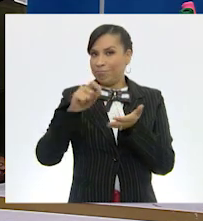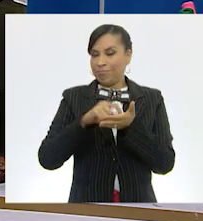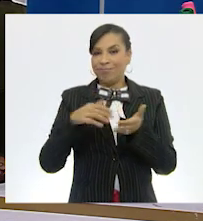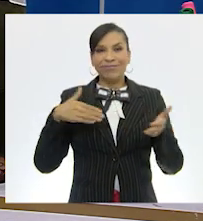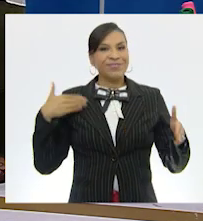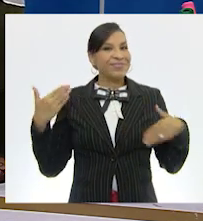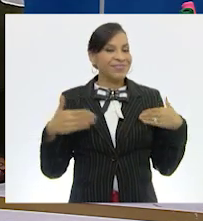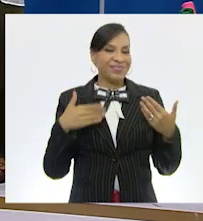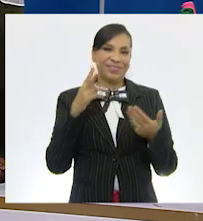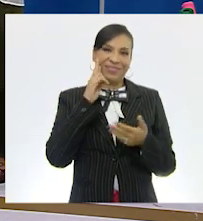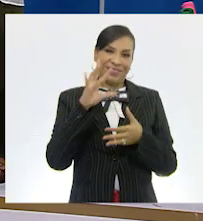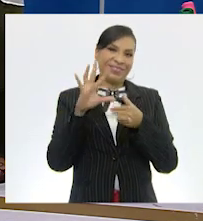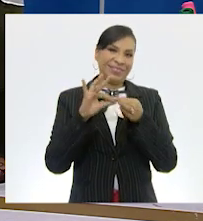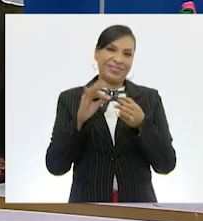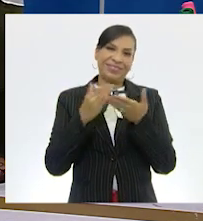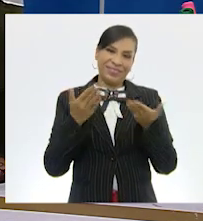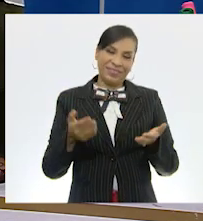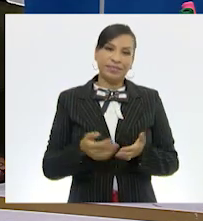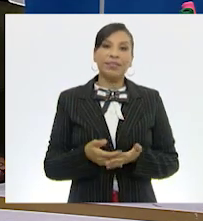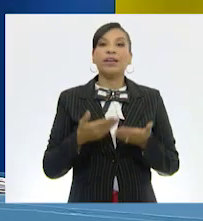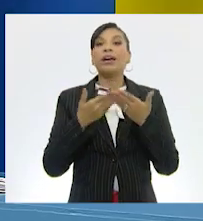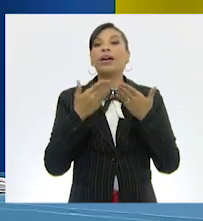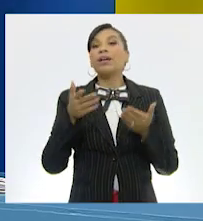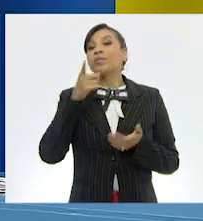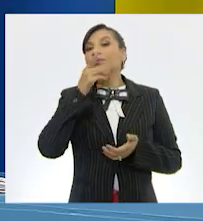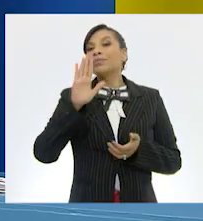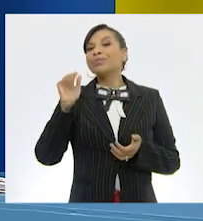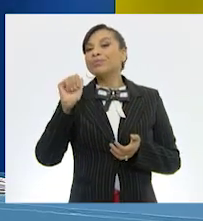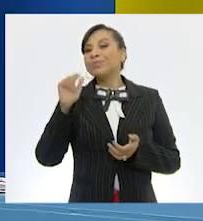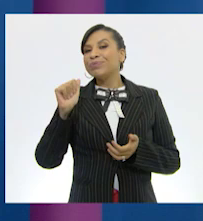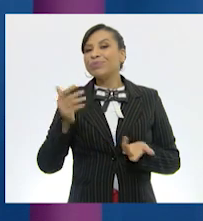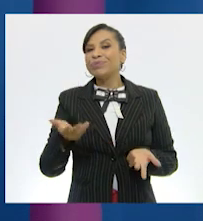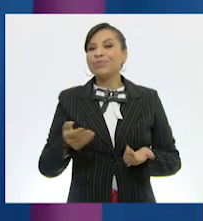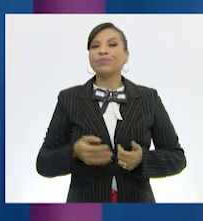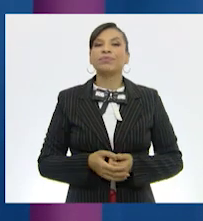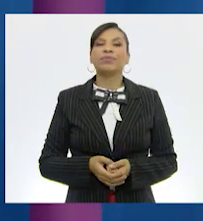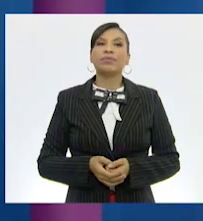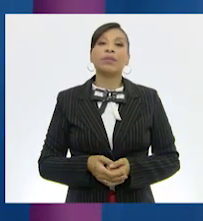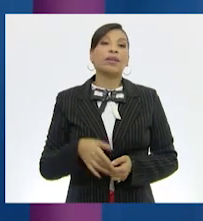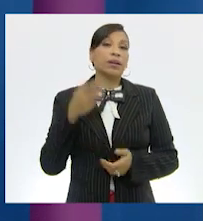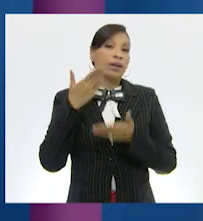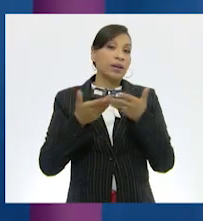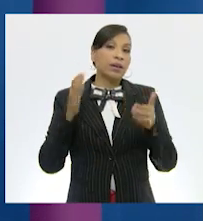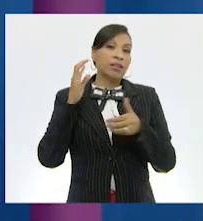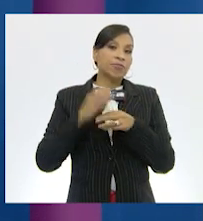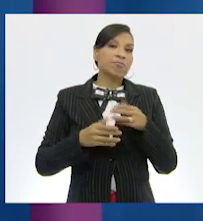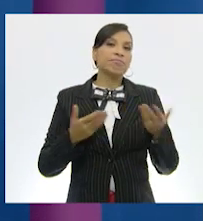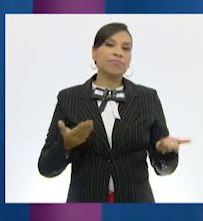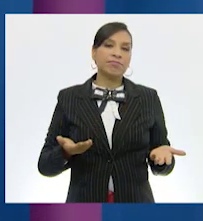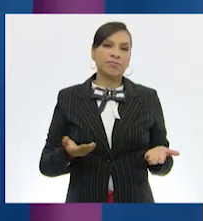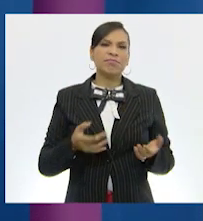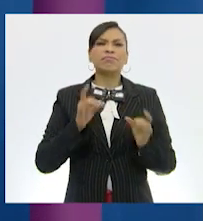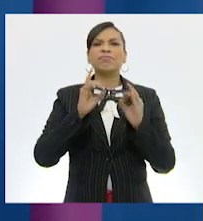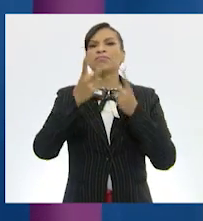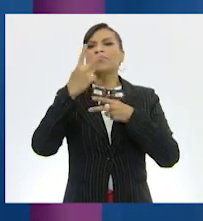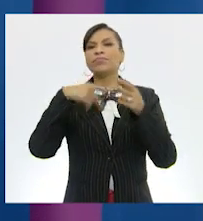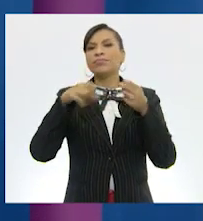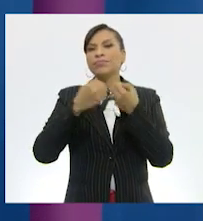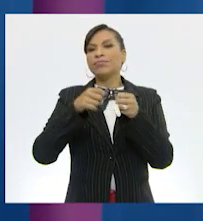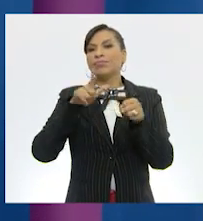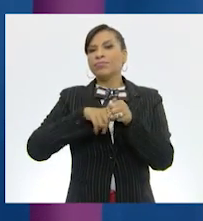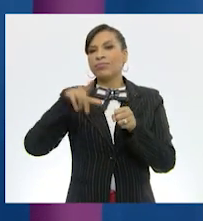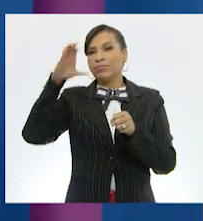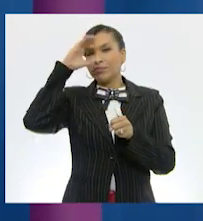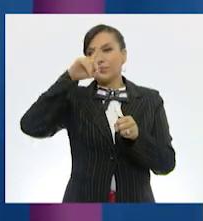hayan disfrutado esta sesión. Bueno, bye. Hemos terminado con consecuencias sociales